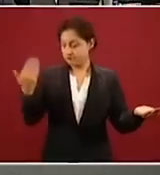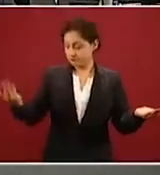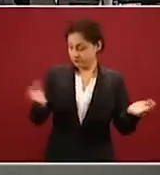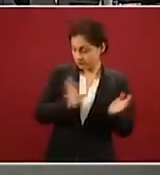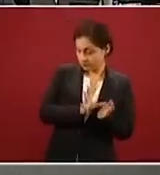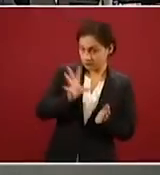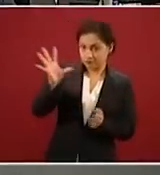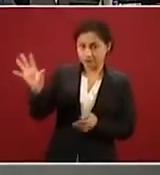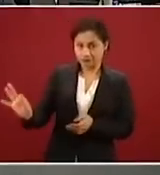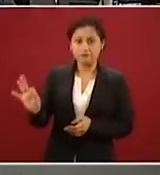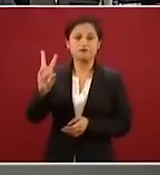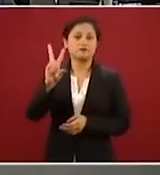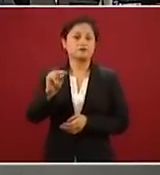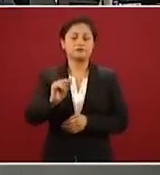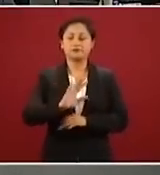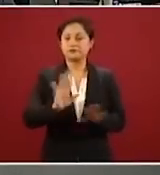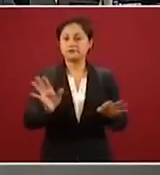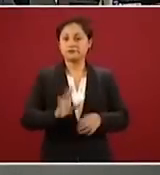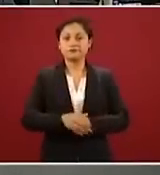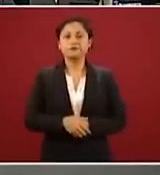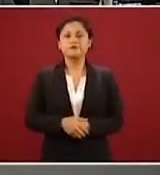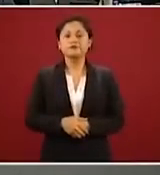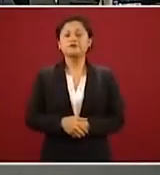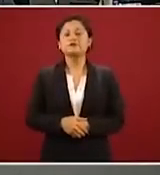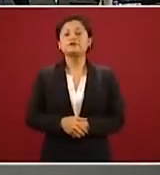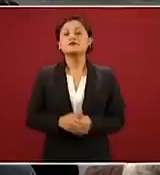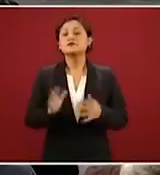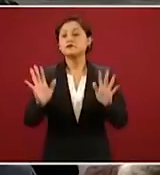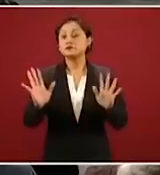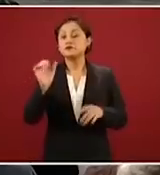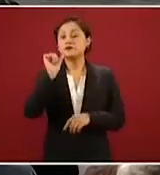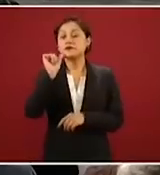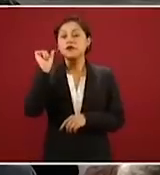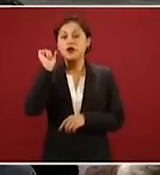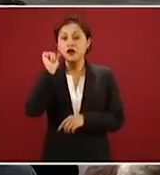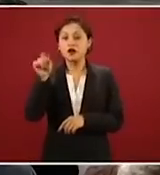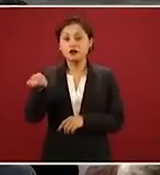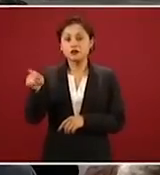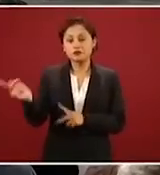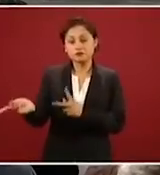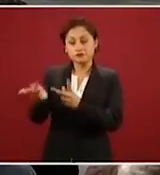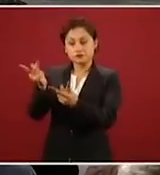ayer de que solo si ellos autorizaban,